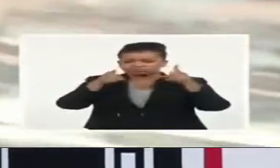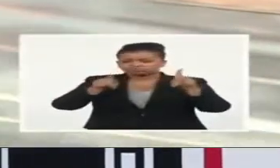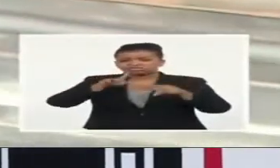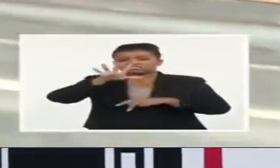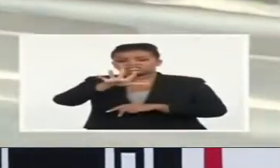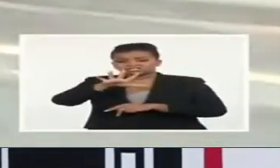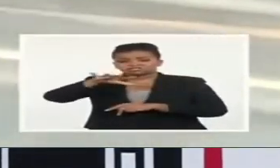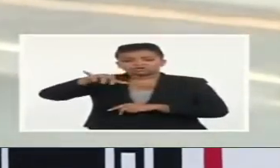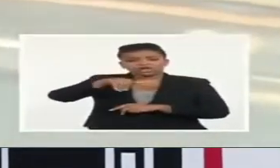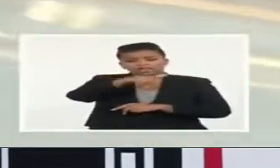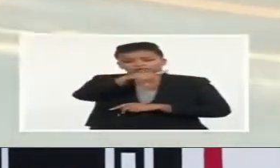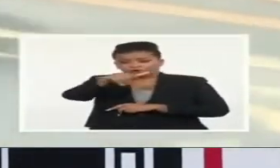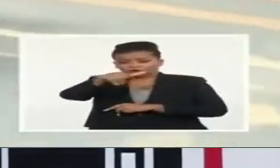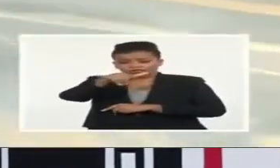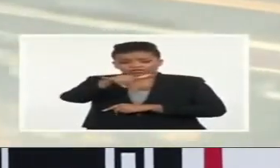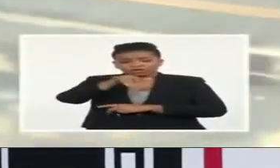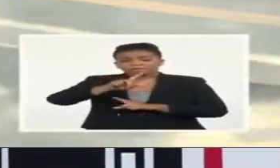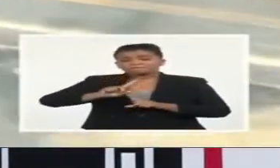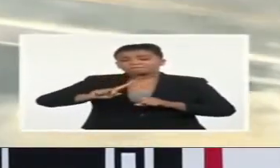Y ahora